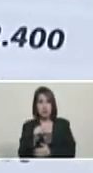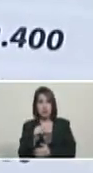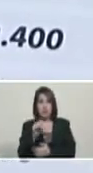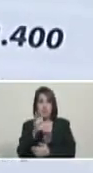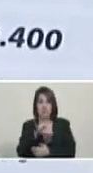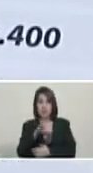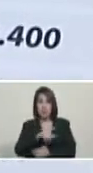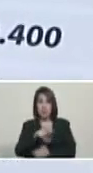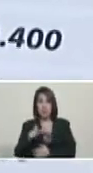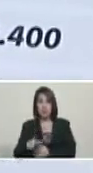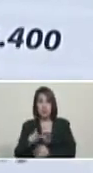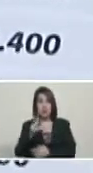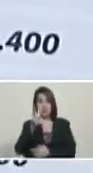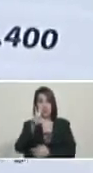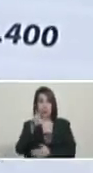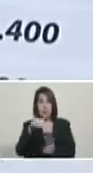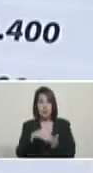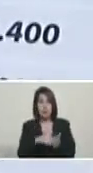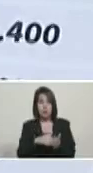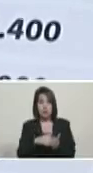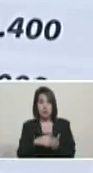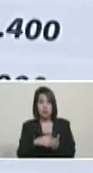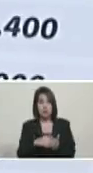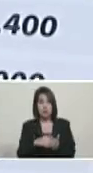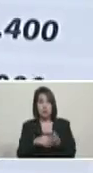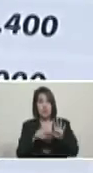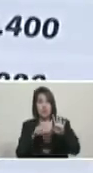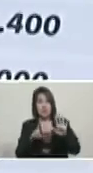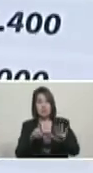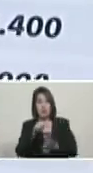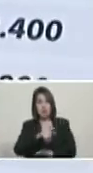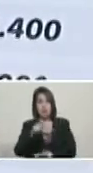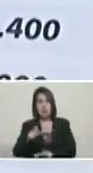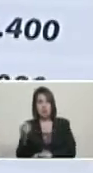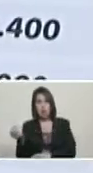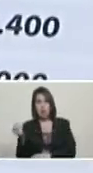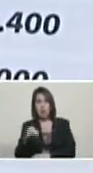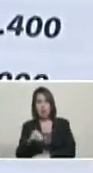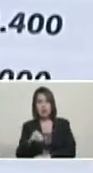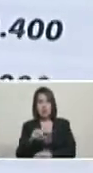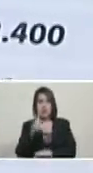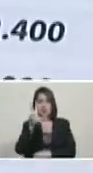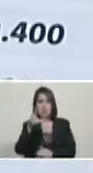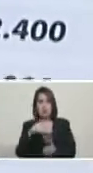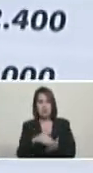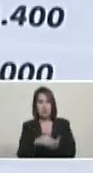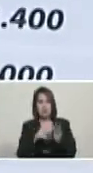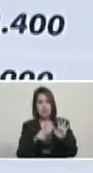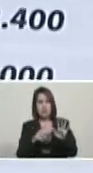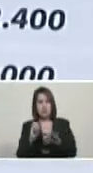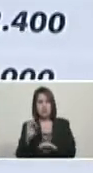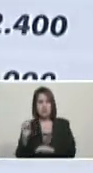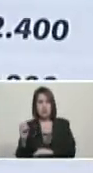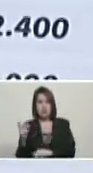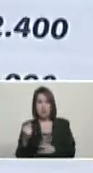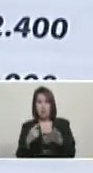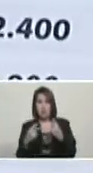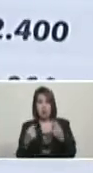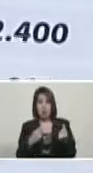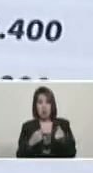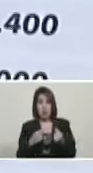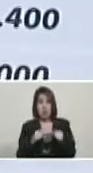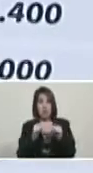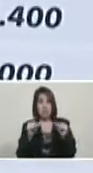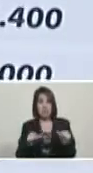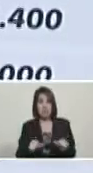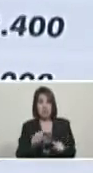cinco personas, 3.000 bolívares, y de seis personas o más, 3.600 bolívares. Este sistema de protección